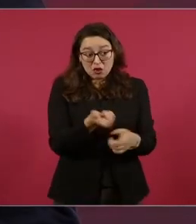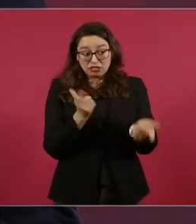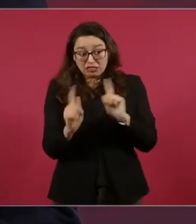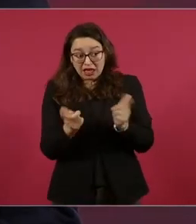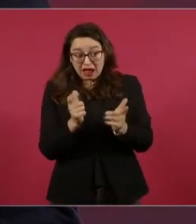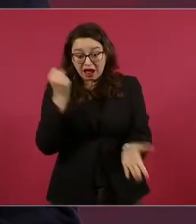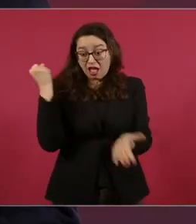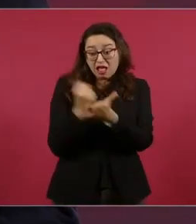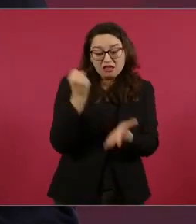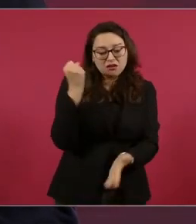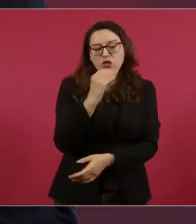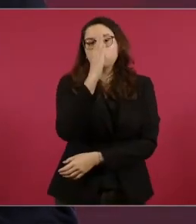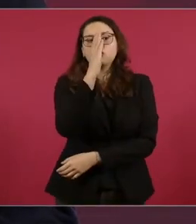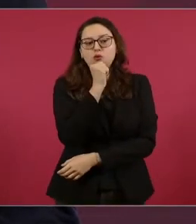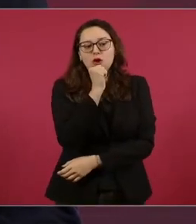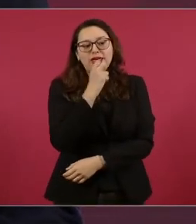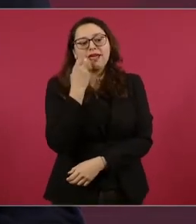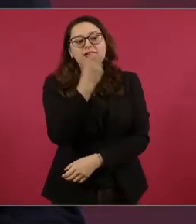Estados